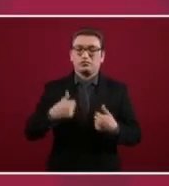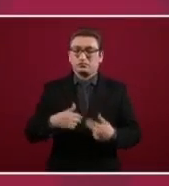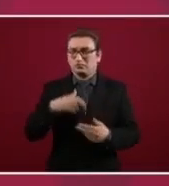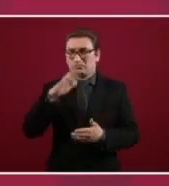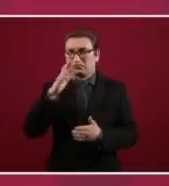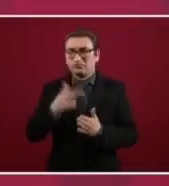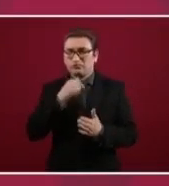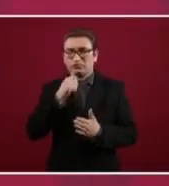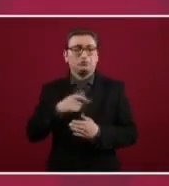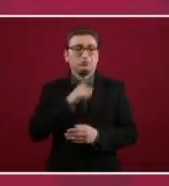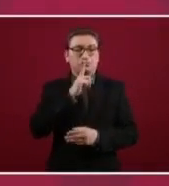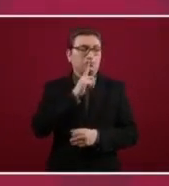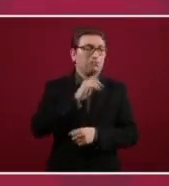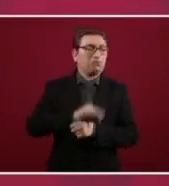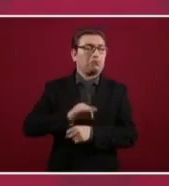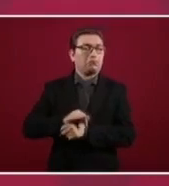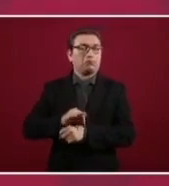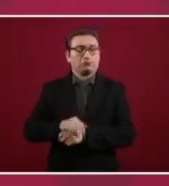humanos